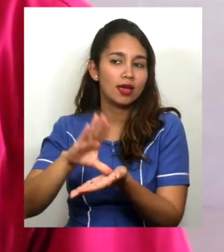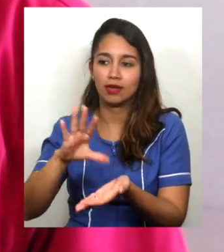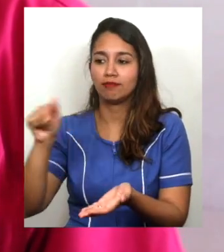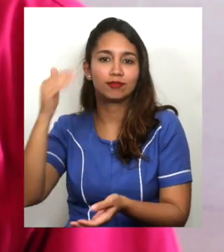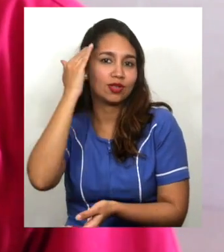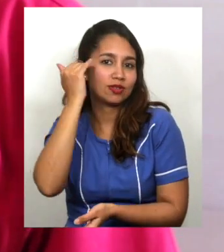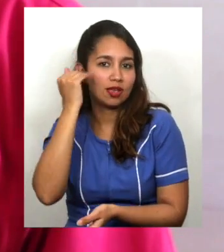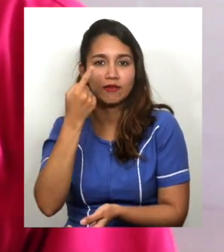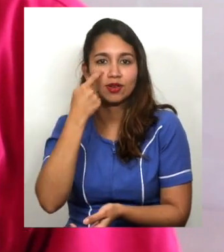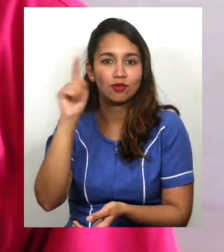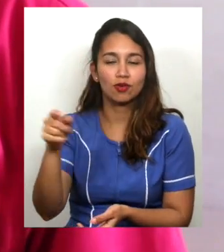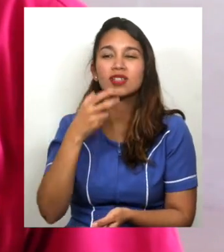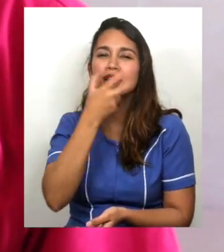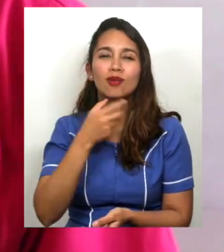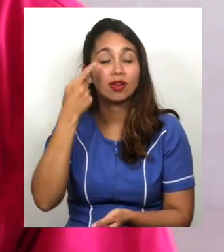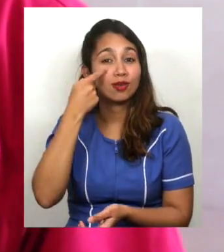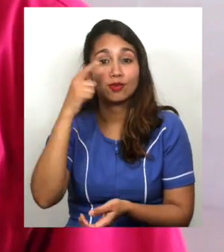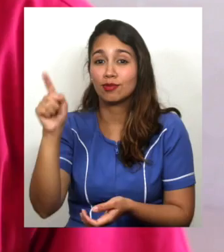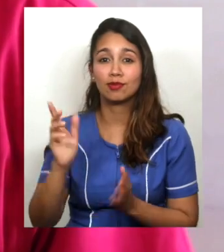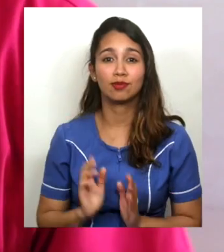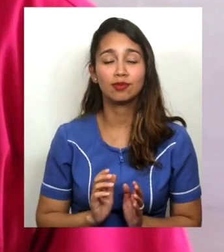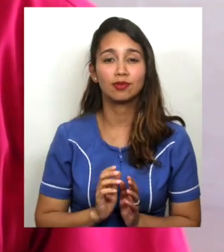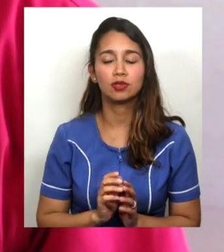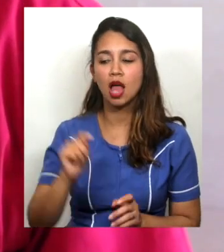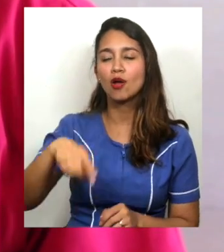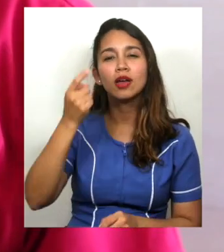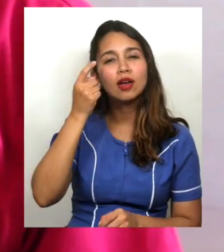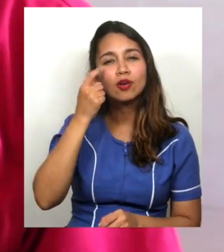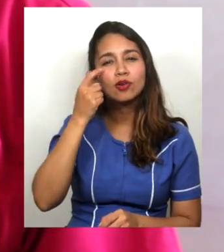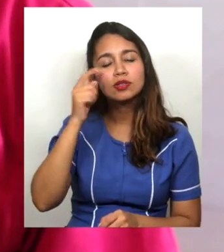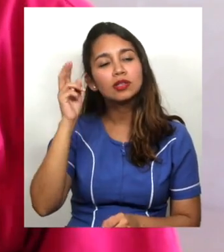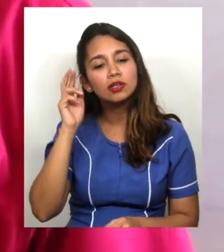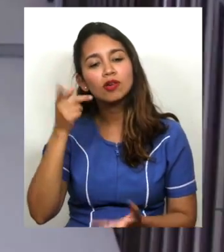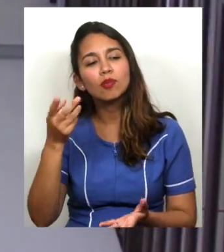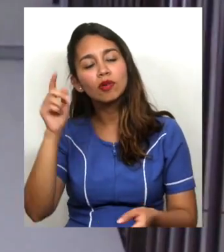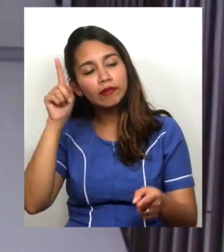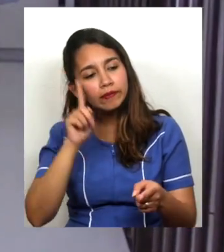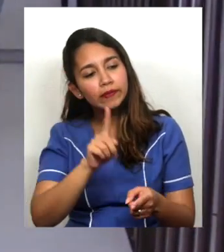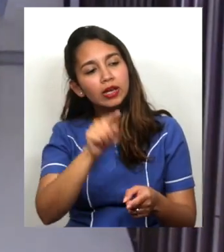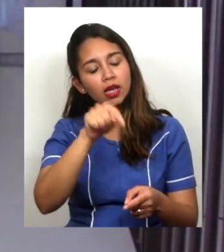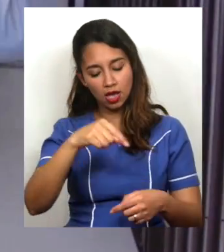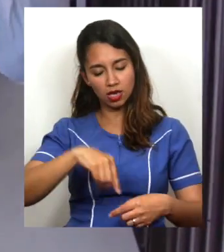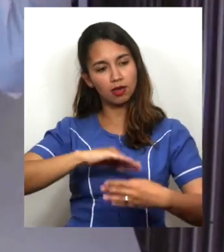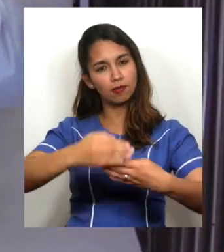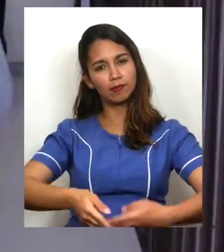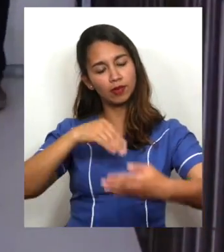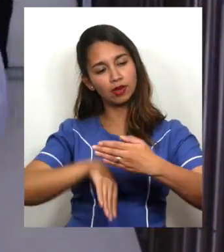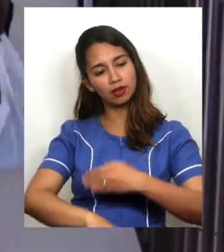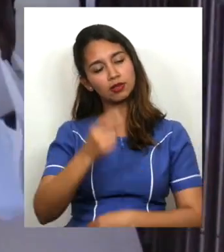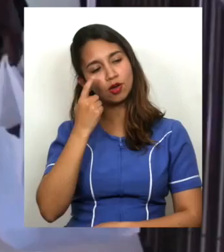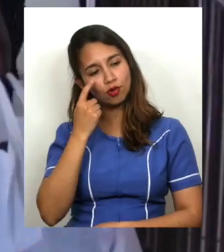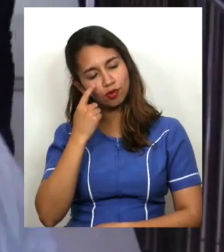pacientes que están en un país que no es el de ella, con un idioma que no es el que aún dominan como corresponde, conocer el lugar donde van a venir a vivir un momento